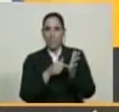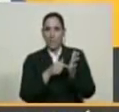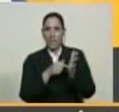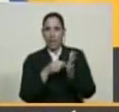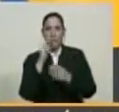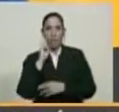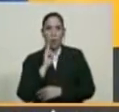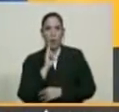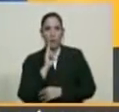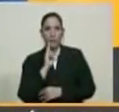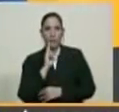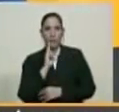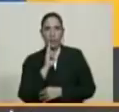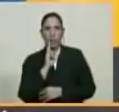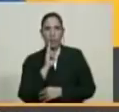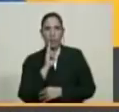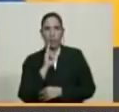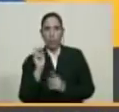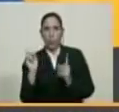pasar a valer